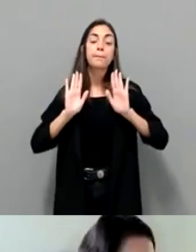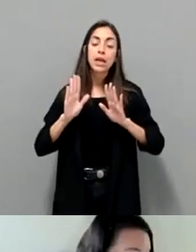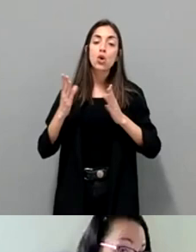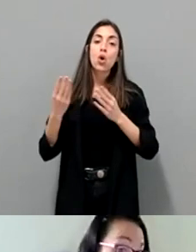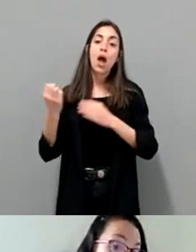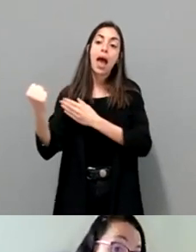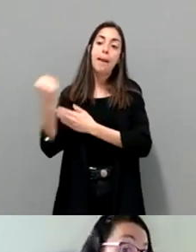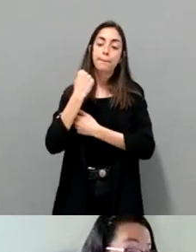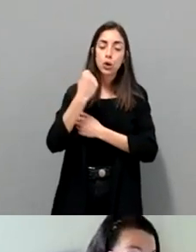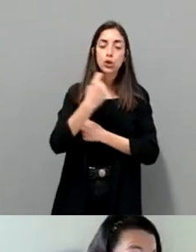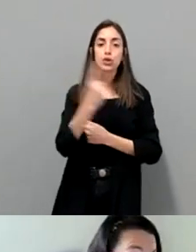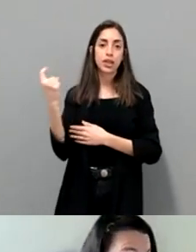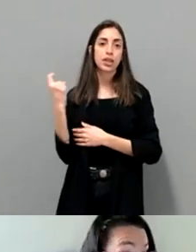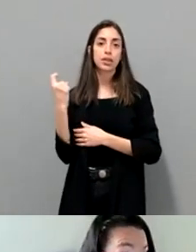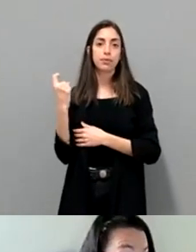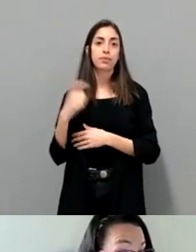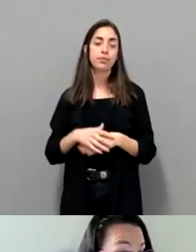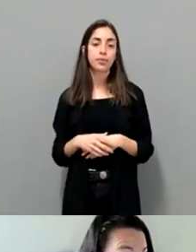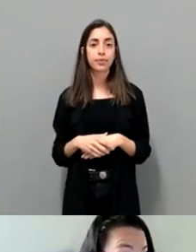necesarios.